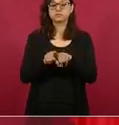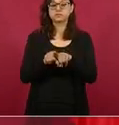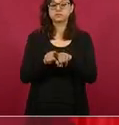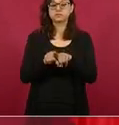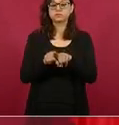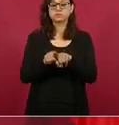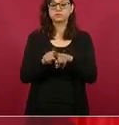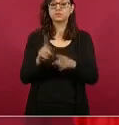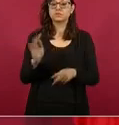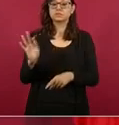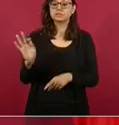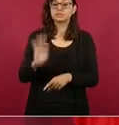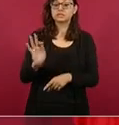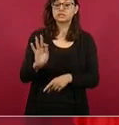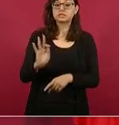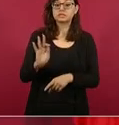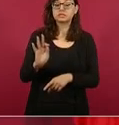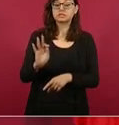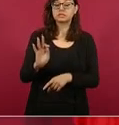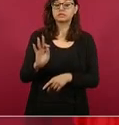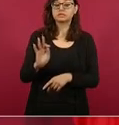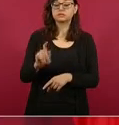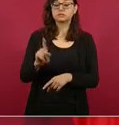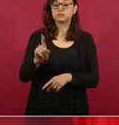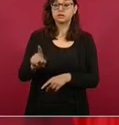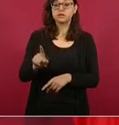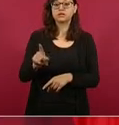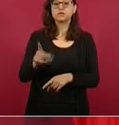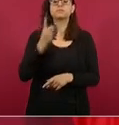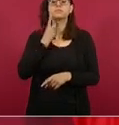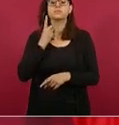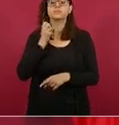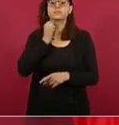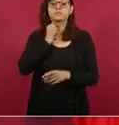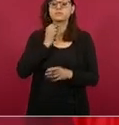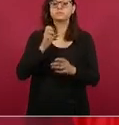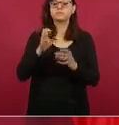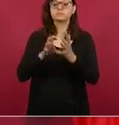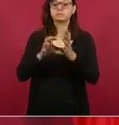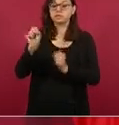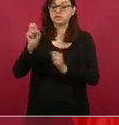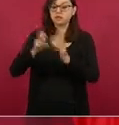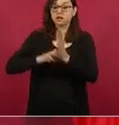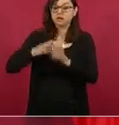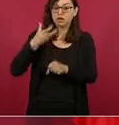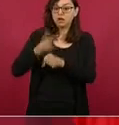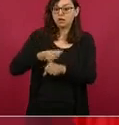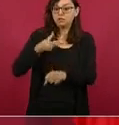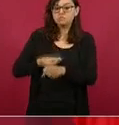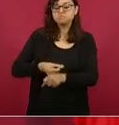impidan la reforma constitucional, que puedan más